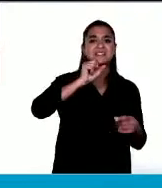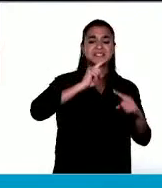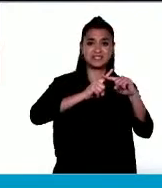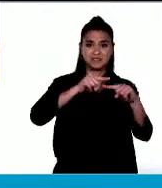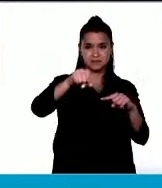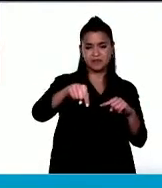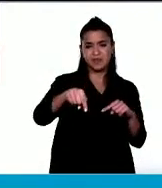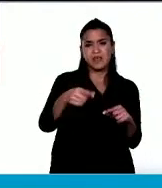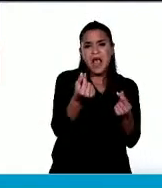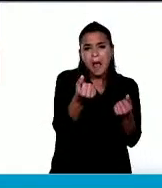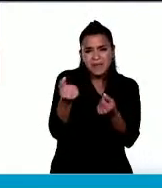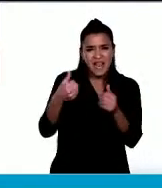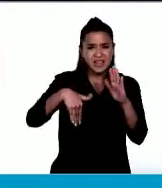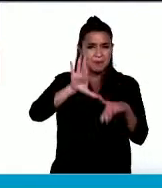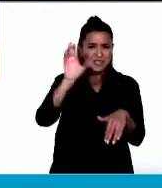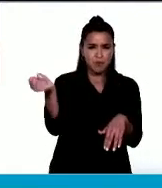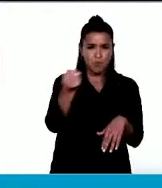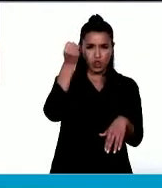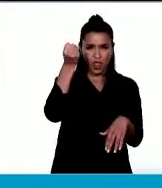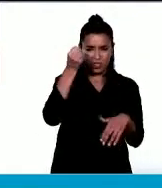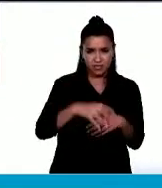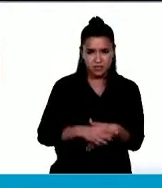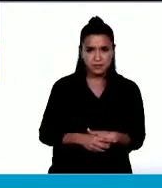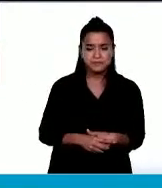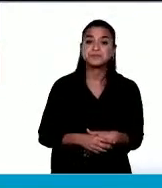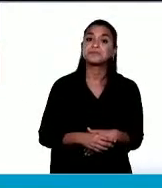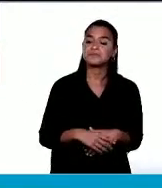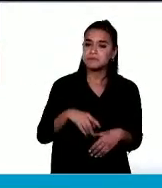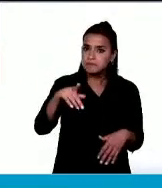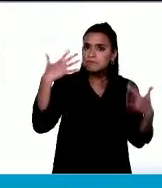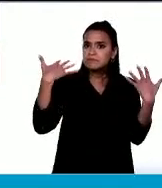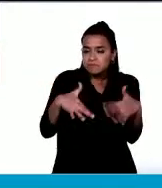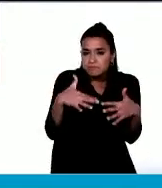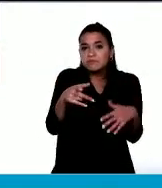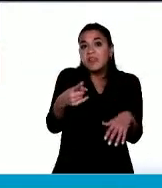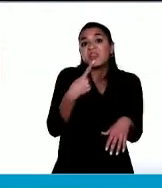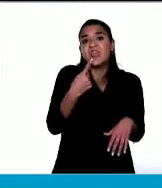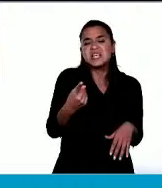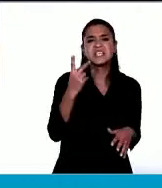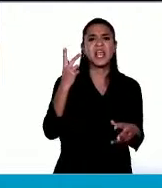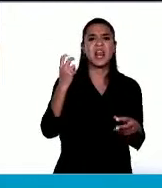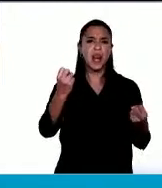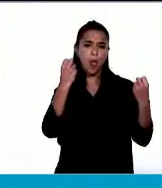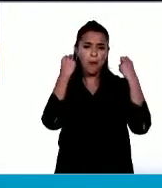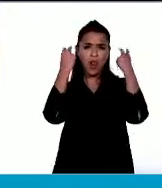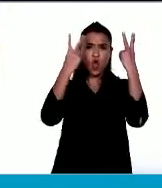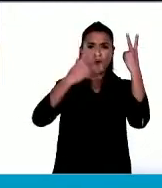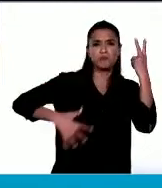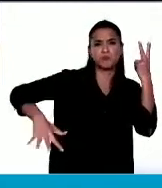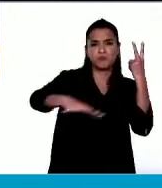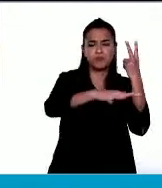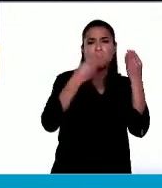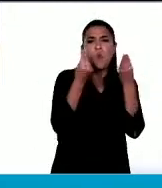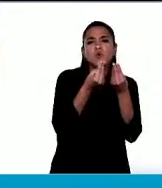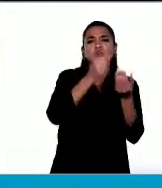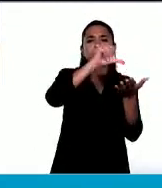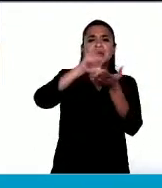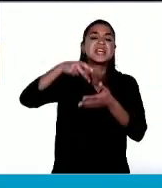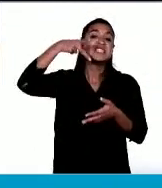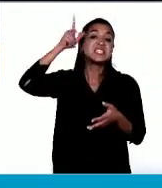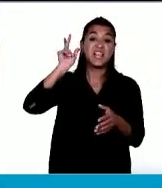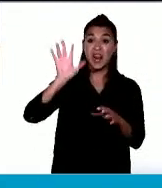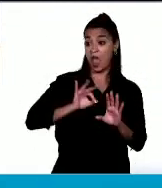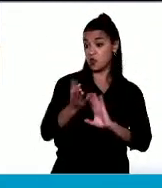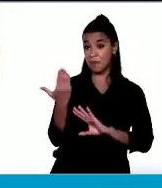más importantes. Es muy aventurado pronosticar que las rebeliones populares que sacudieron a numerosos países como Chile el año